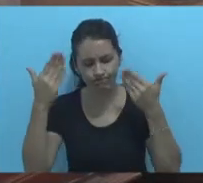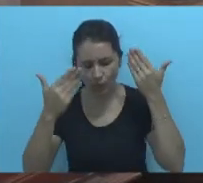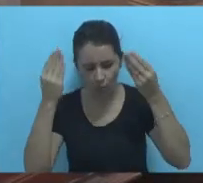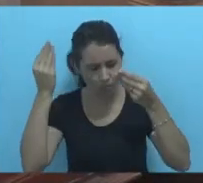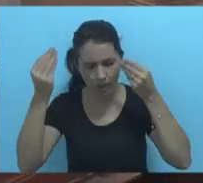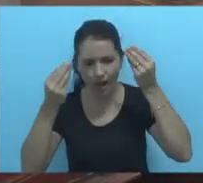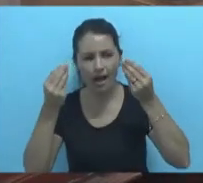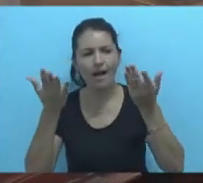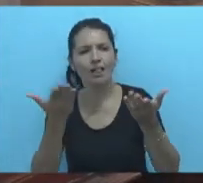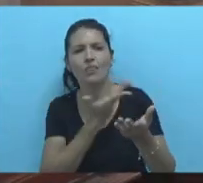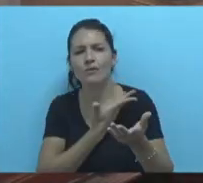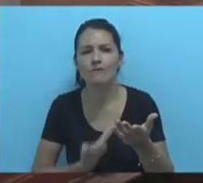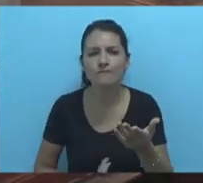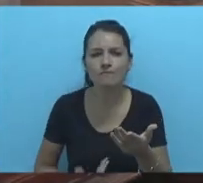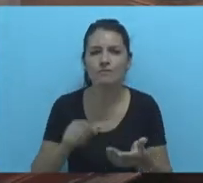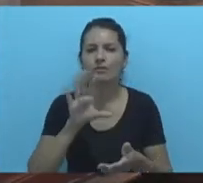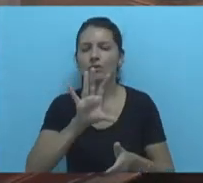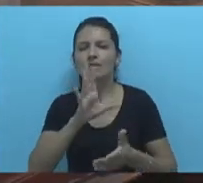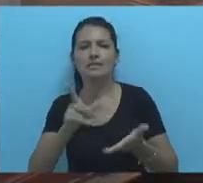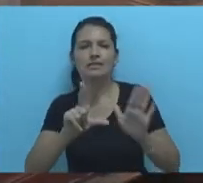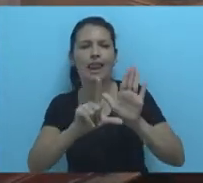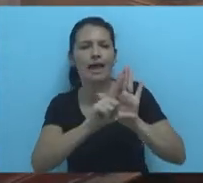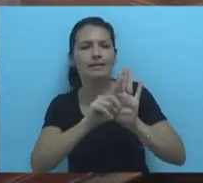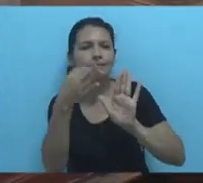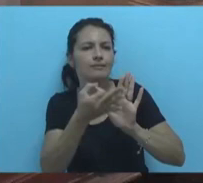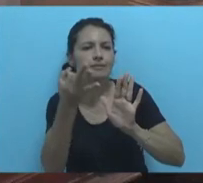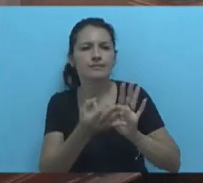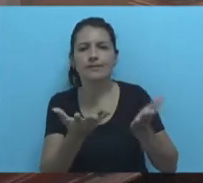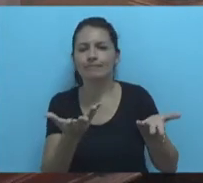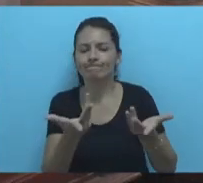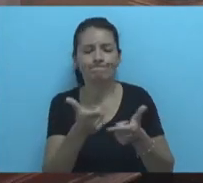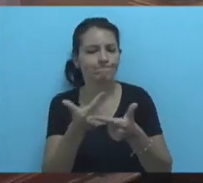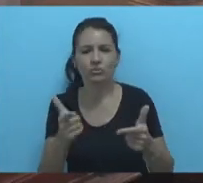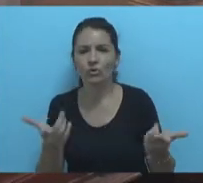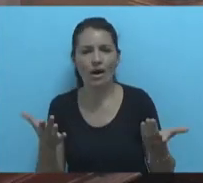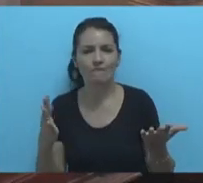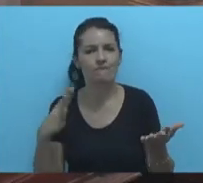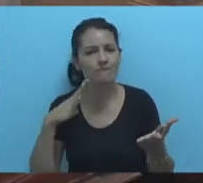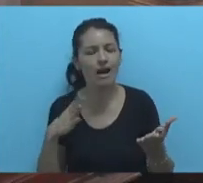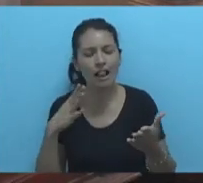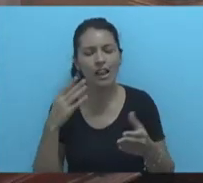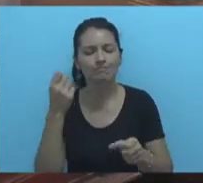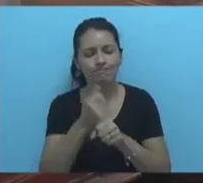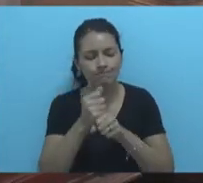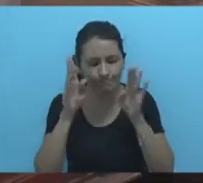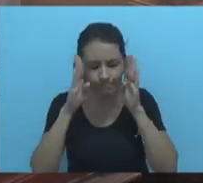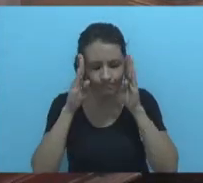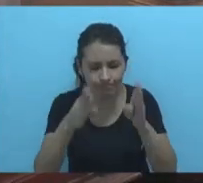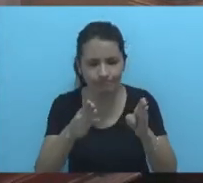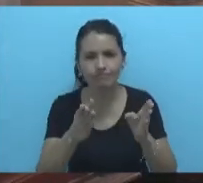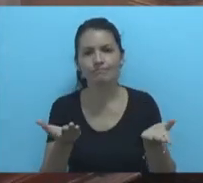errática del gobierno provincial con respecto a leyes de seguridad, a lo que hace nuestra tarea propiamente legislativa. Nuevamente